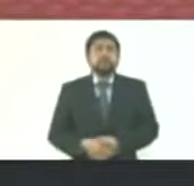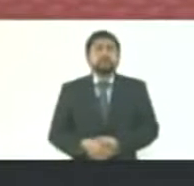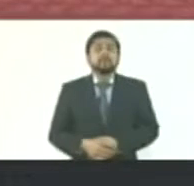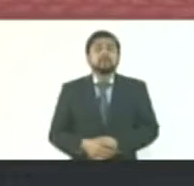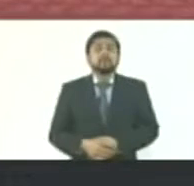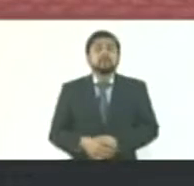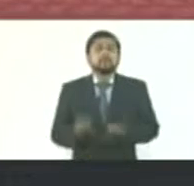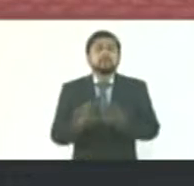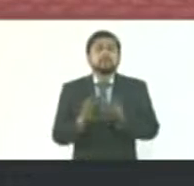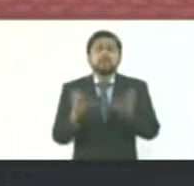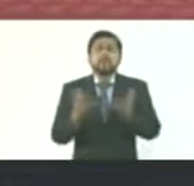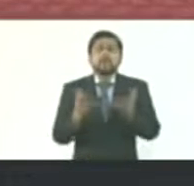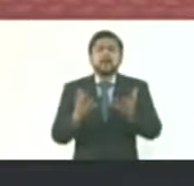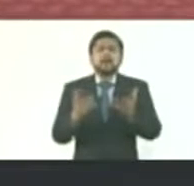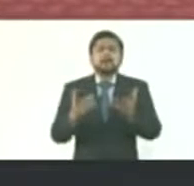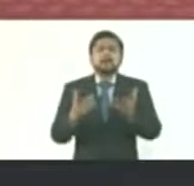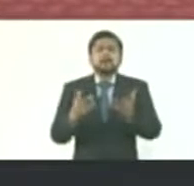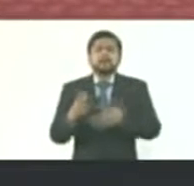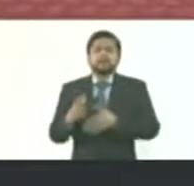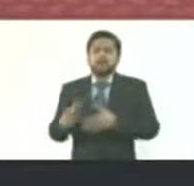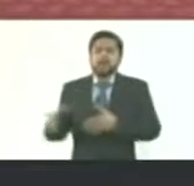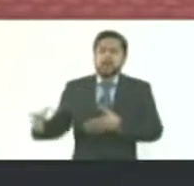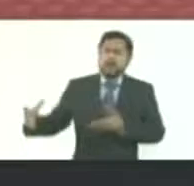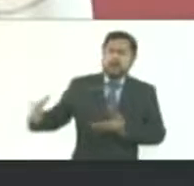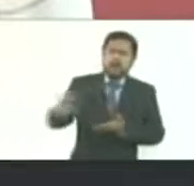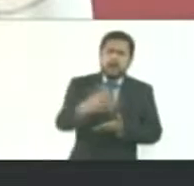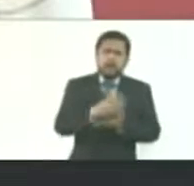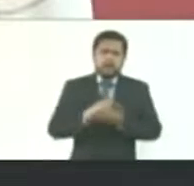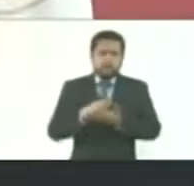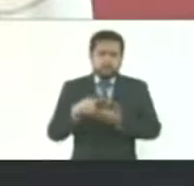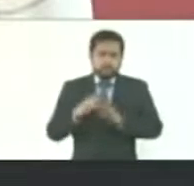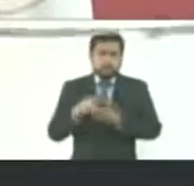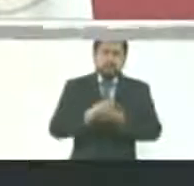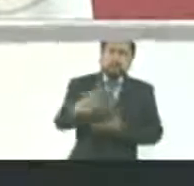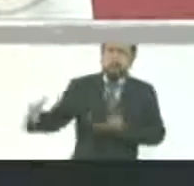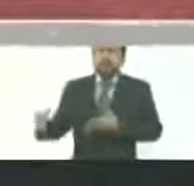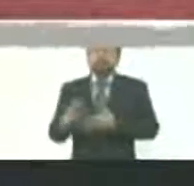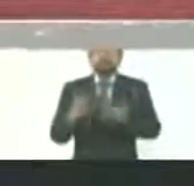gobierno de la ciudad? Ya me hice la prueba, soy negativa.